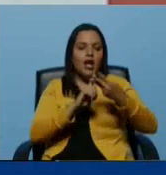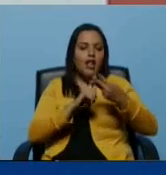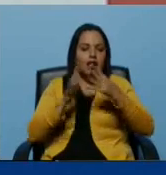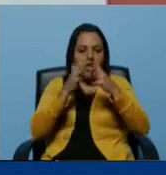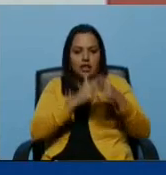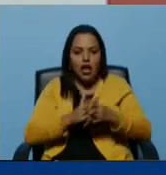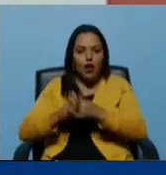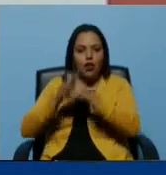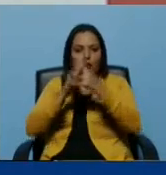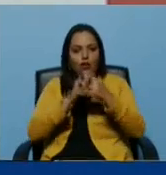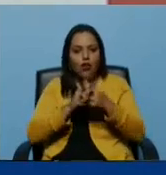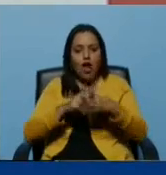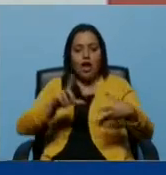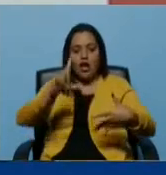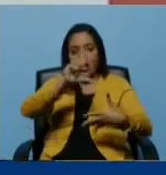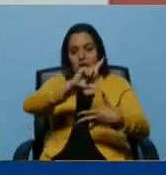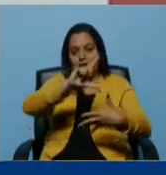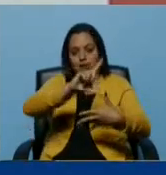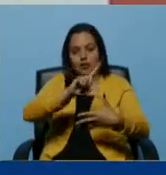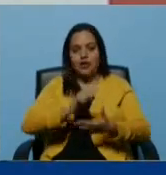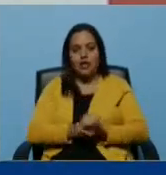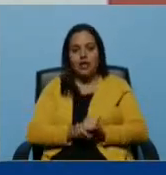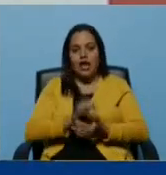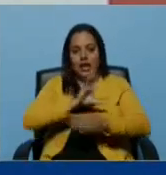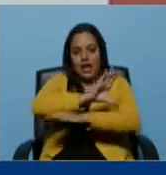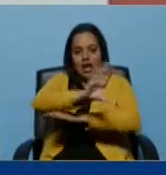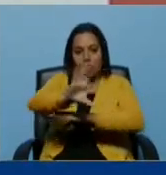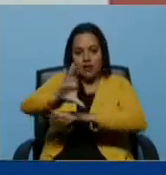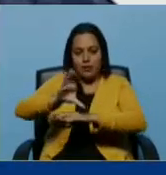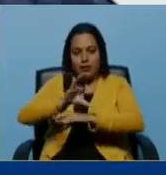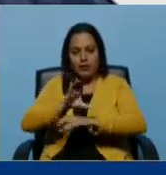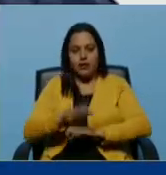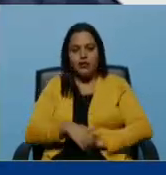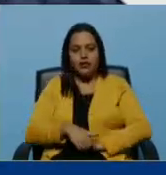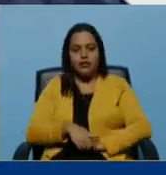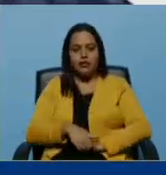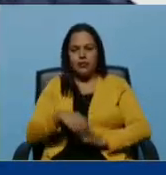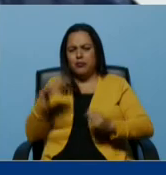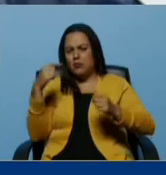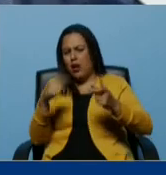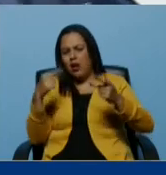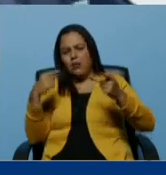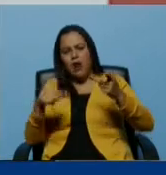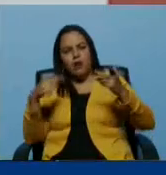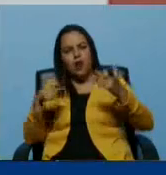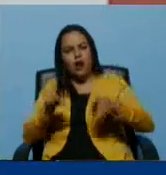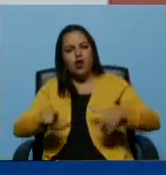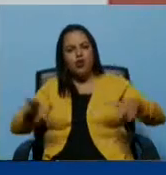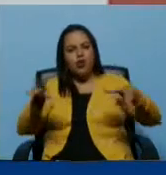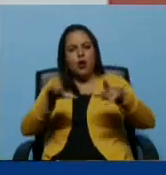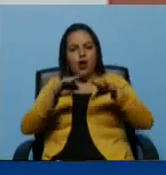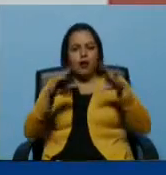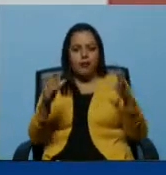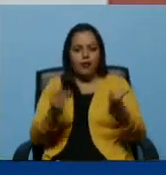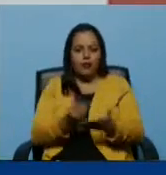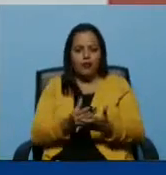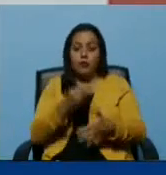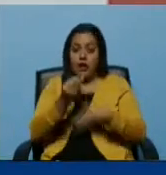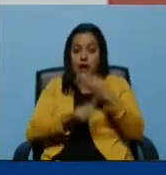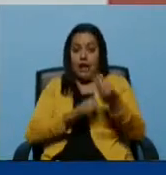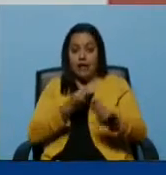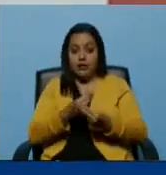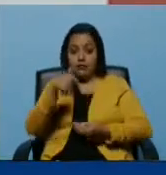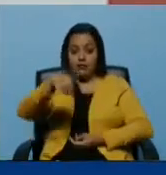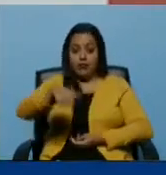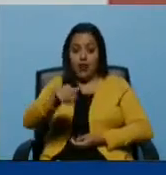Estados Unidos, América Latina, el Caribe, etcétera, etcétera. Vamos a hacer aquí